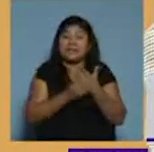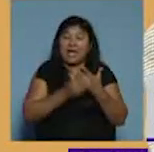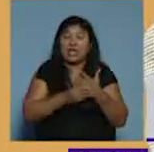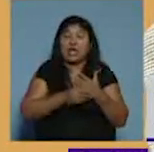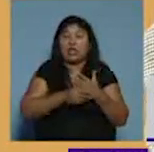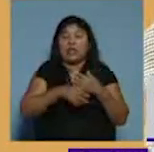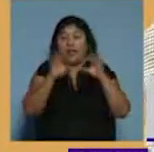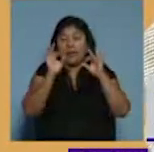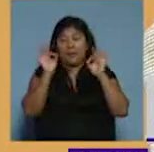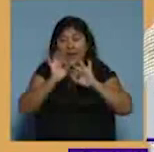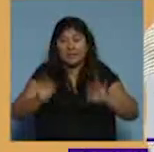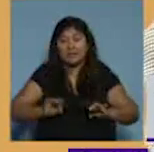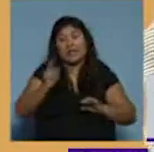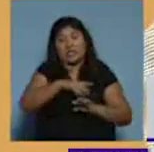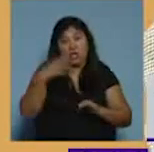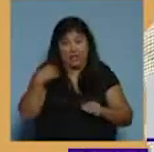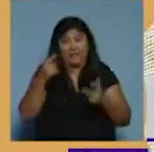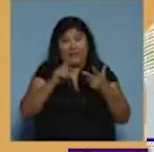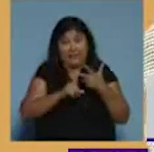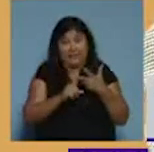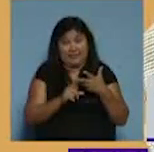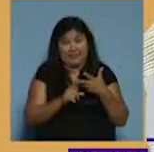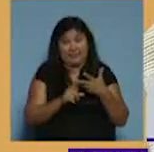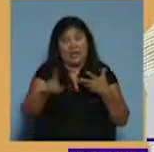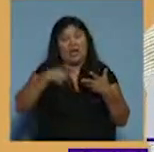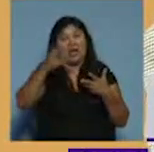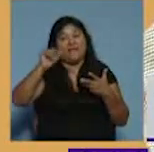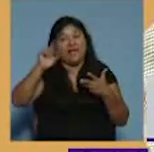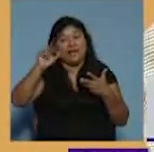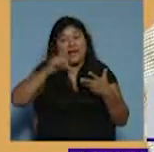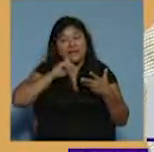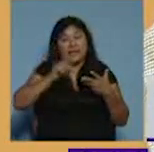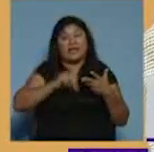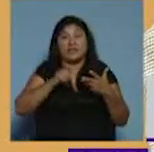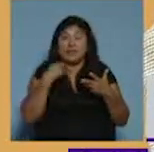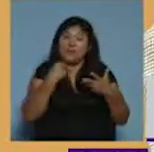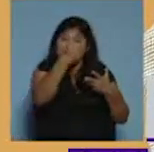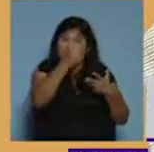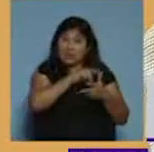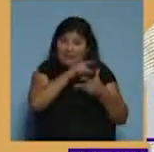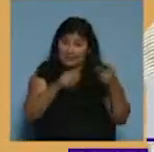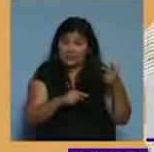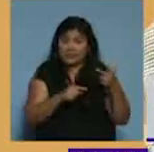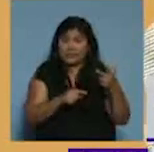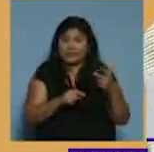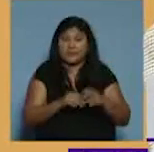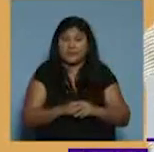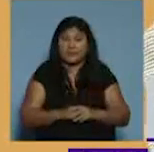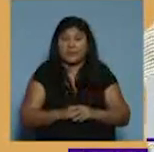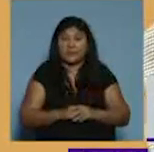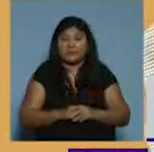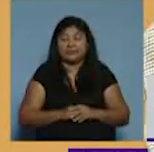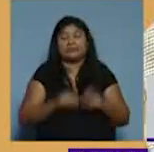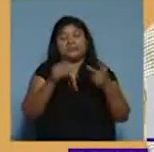roberto baratta que también era de alto rango un funcionario de alto rango del